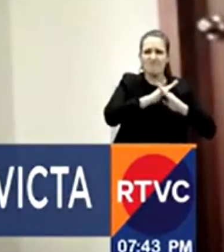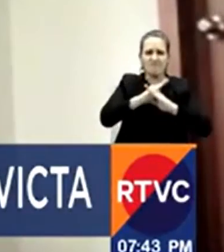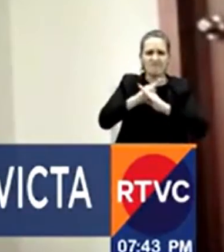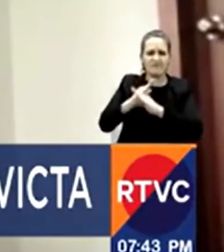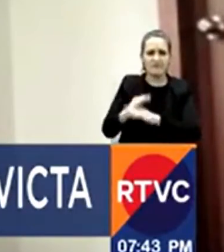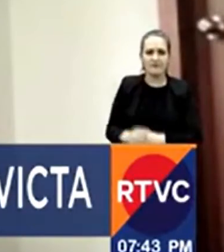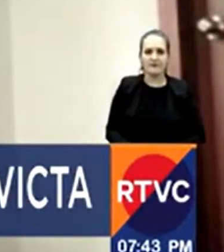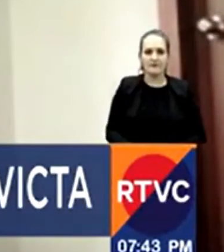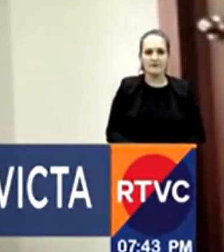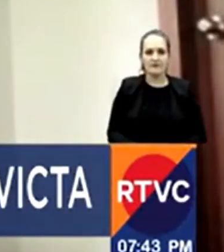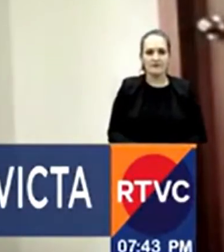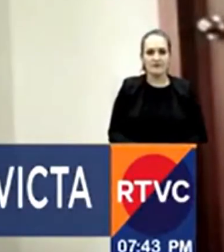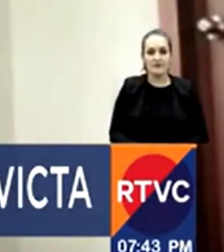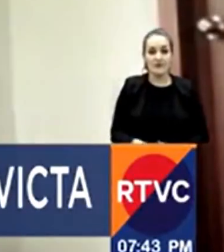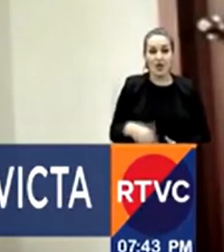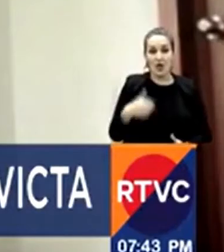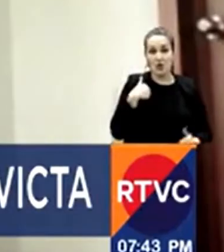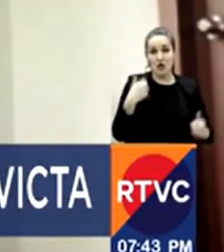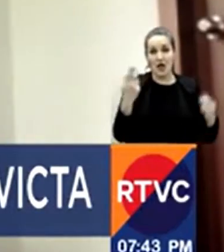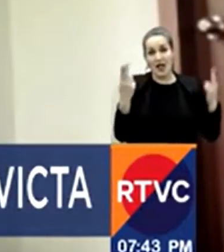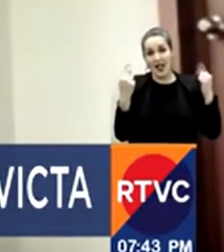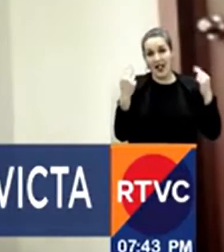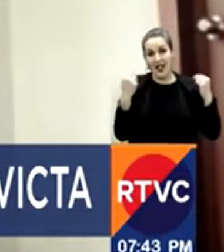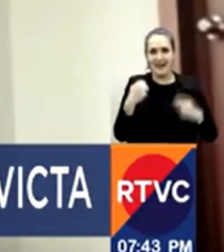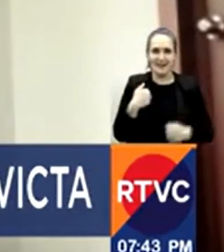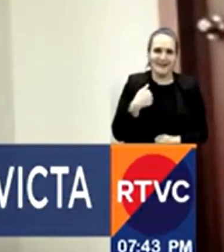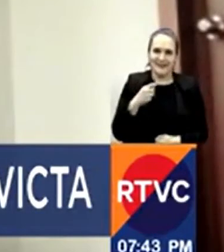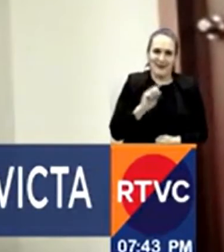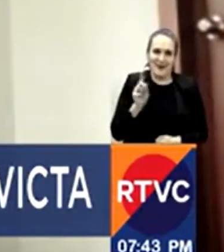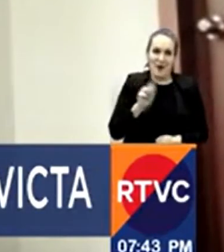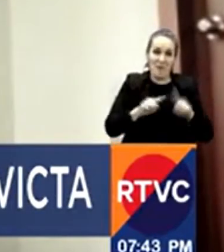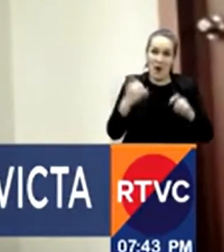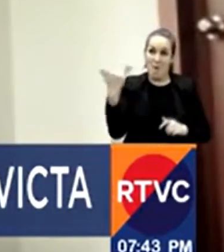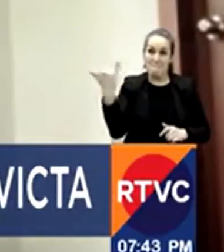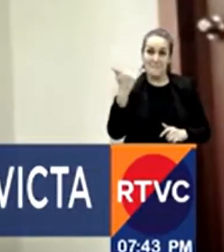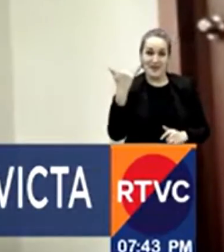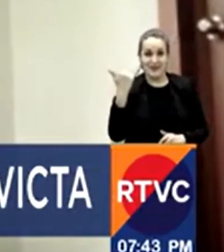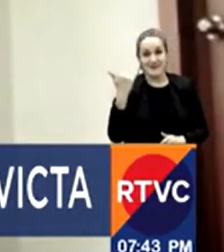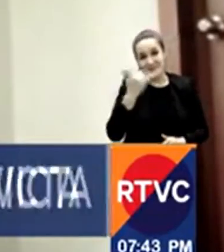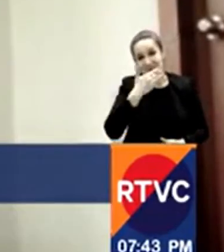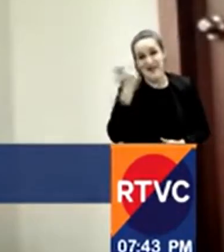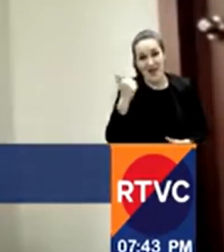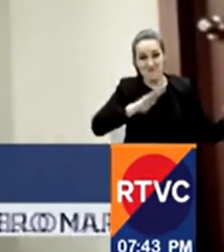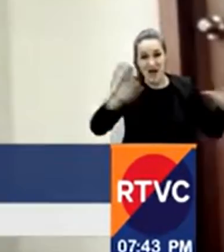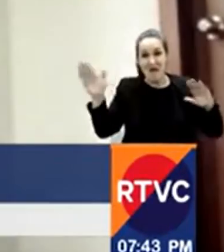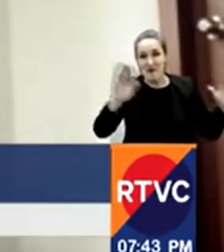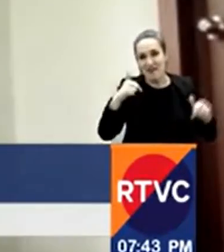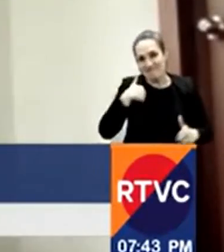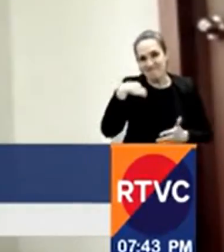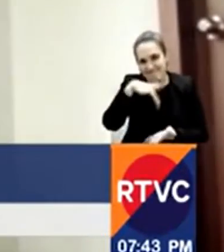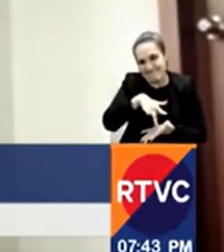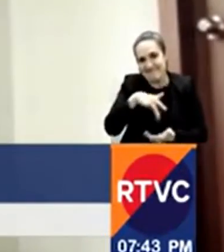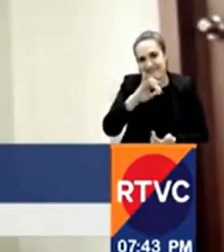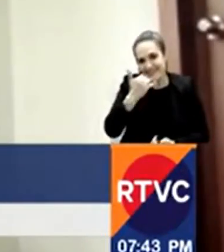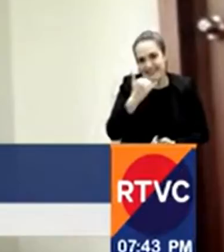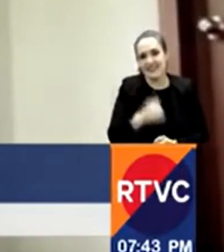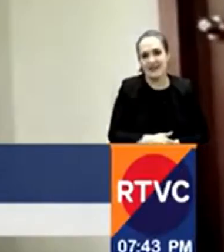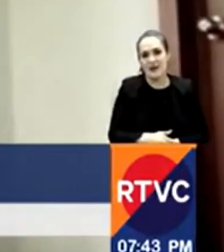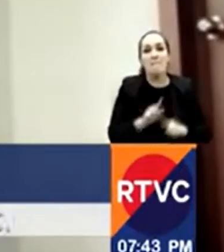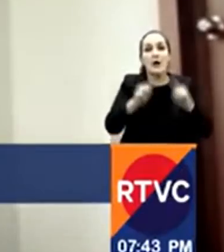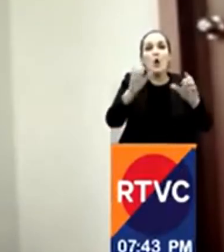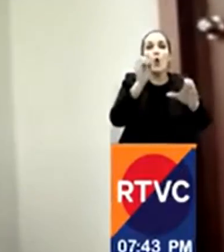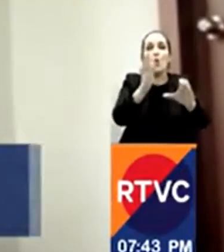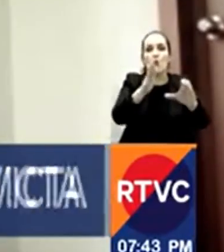Y no diría yo personalmente, Millonarios lleva la valla menos vencida. Y siempre tenemos que hablar primero del club.